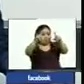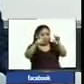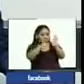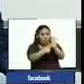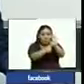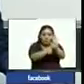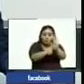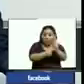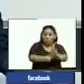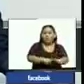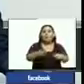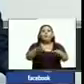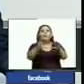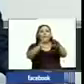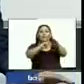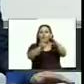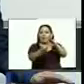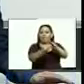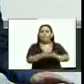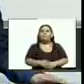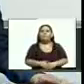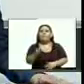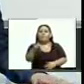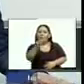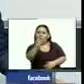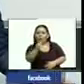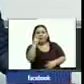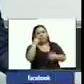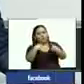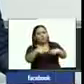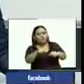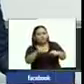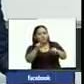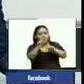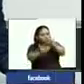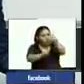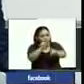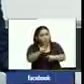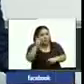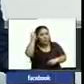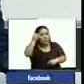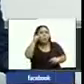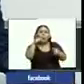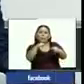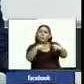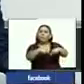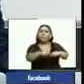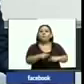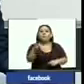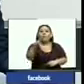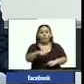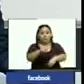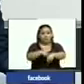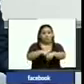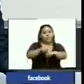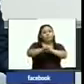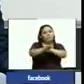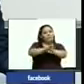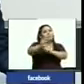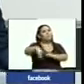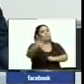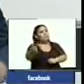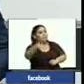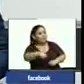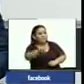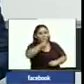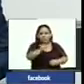hicieron a través de nuestras cuentas en redes sociales. Usted puede continuar participando porque la pregunta todavía está abierta. Vamos a ir a una pausa y regresamos con